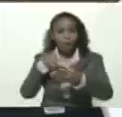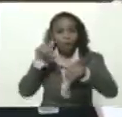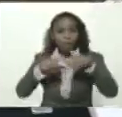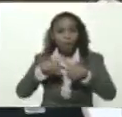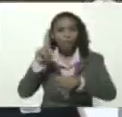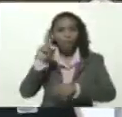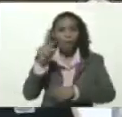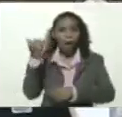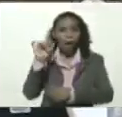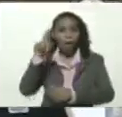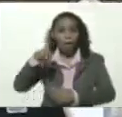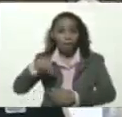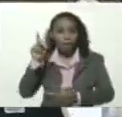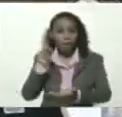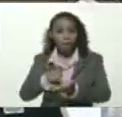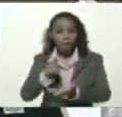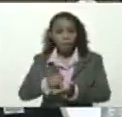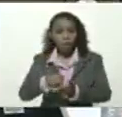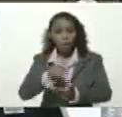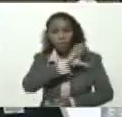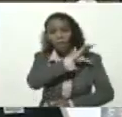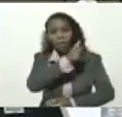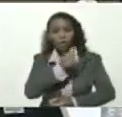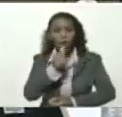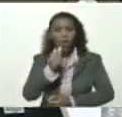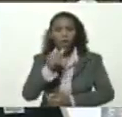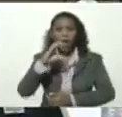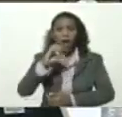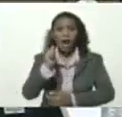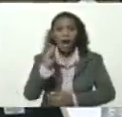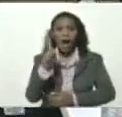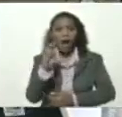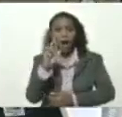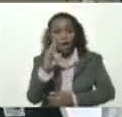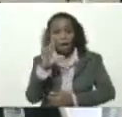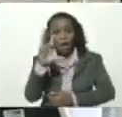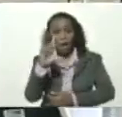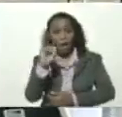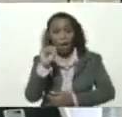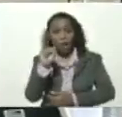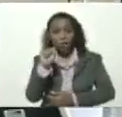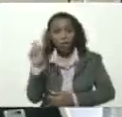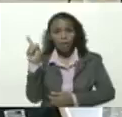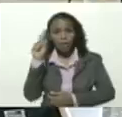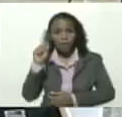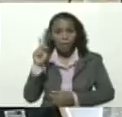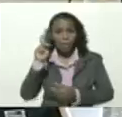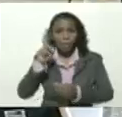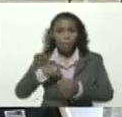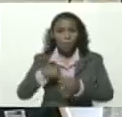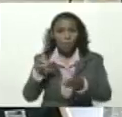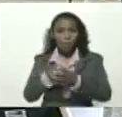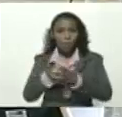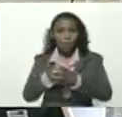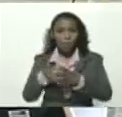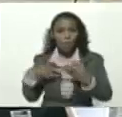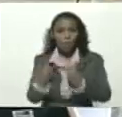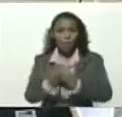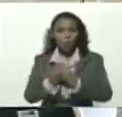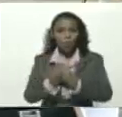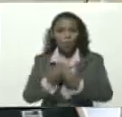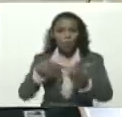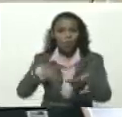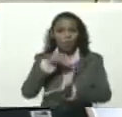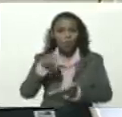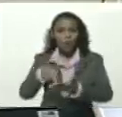encuentra el rector Carlos Quintero, miembro también de la Junta Nacional Electoral, y el rector